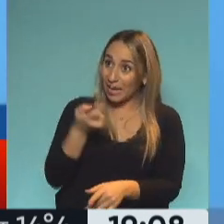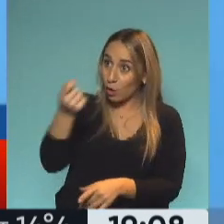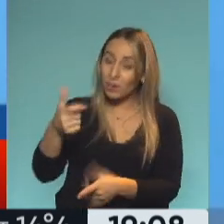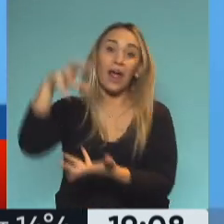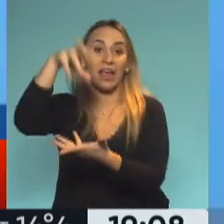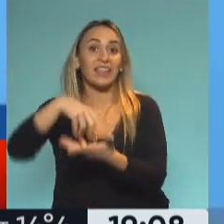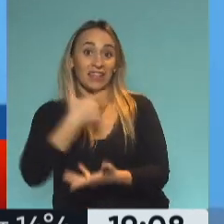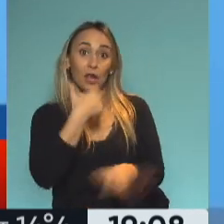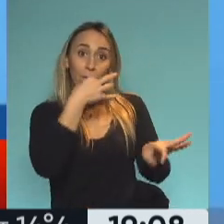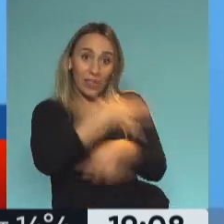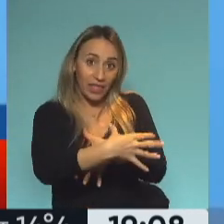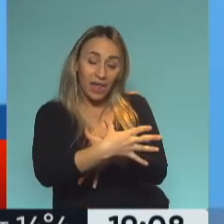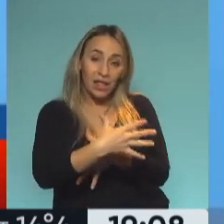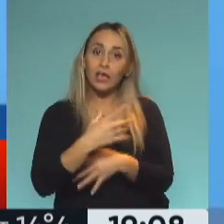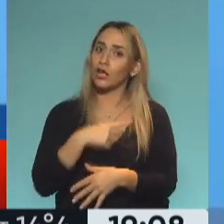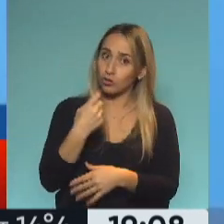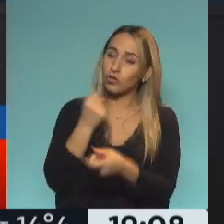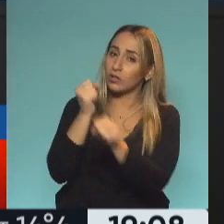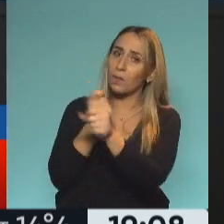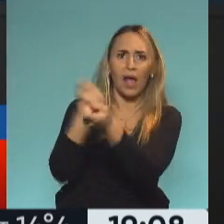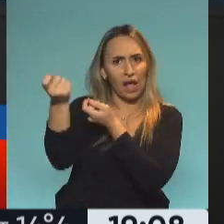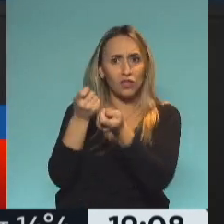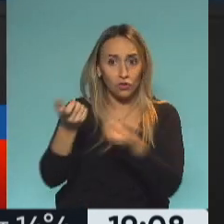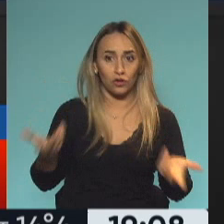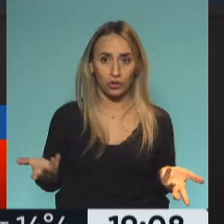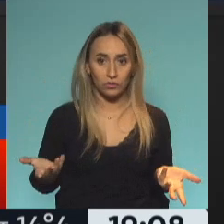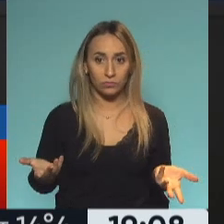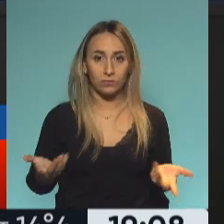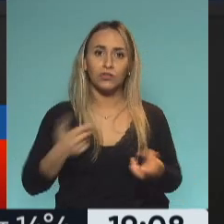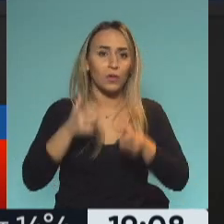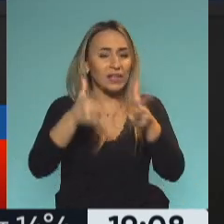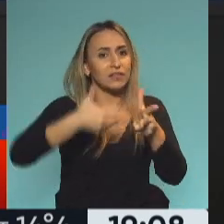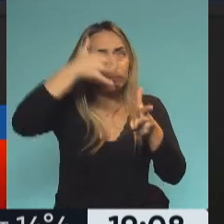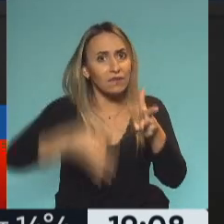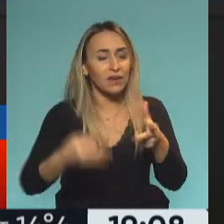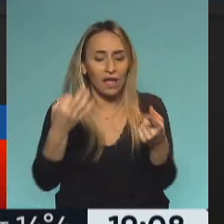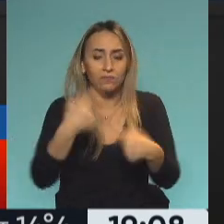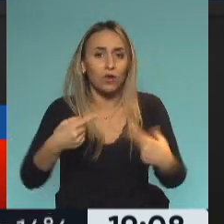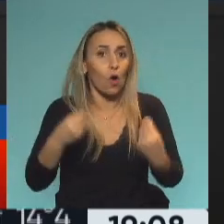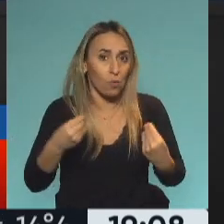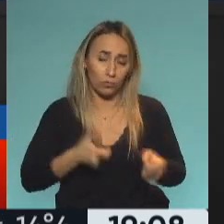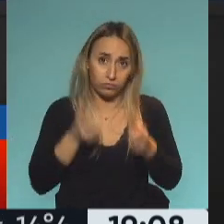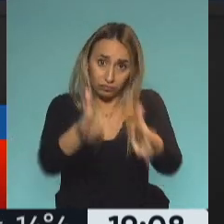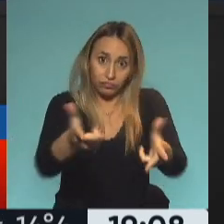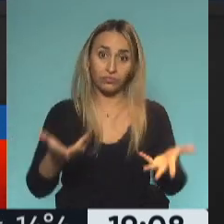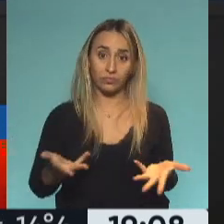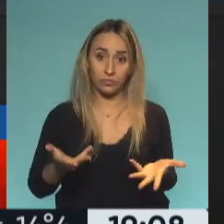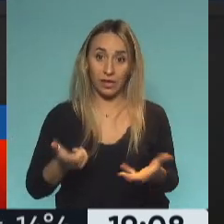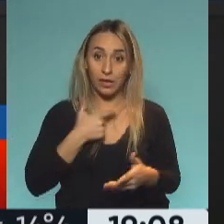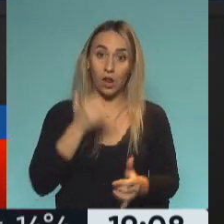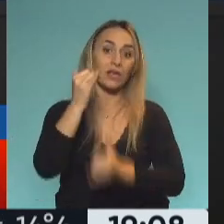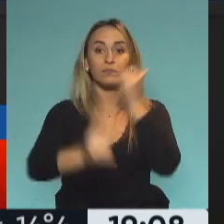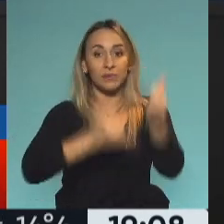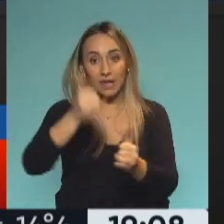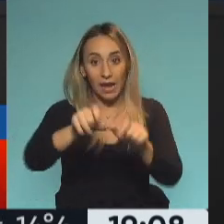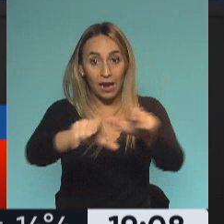la vacuna a Argentina y estamos trabajando para eso. Hay que decir las cosas como son realmente y explicarle a la